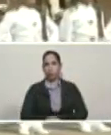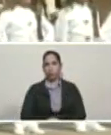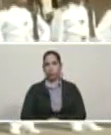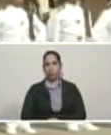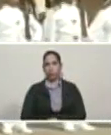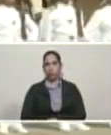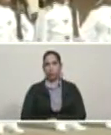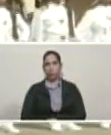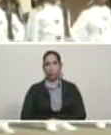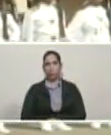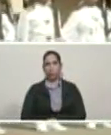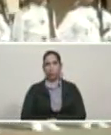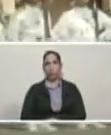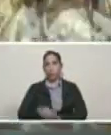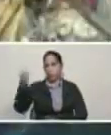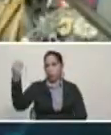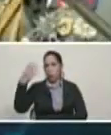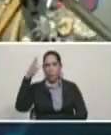Nace en el Esequibo.